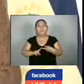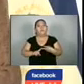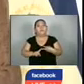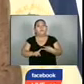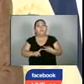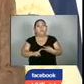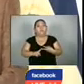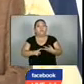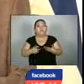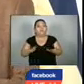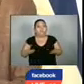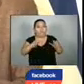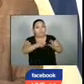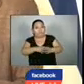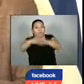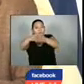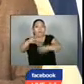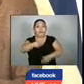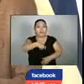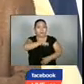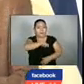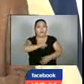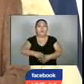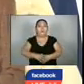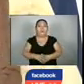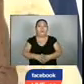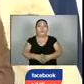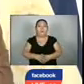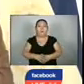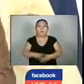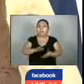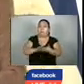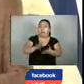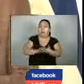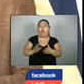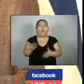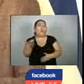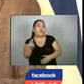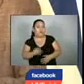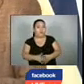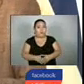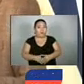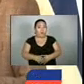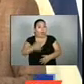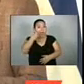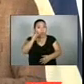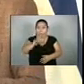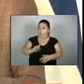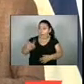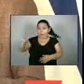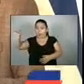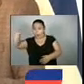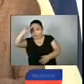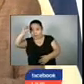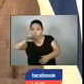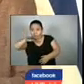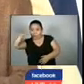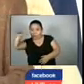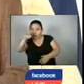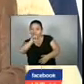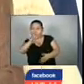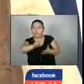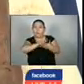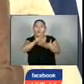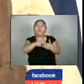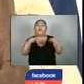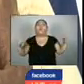contingentes a España. Y en términos de salarios, ni hablar. Un trabajador o trabajadora que viaja en este programa de